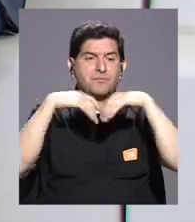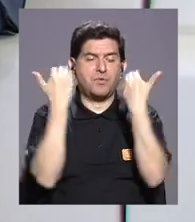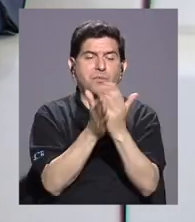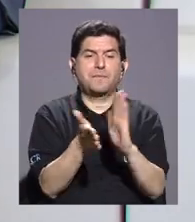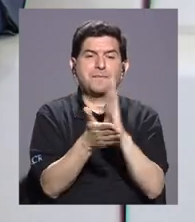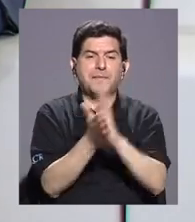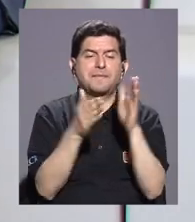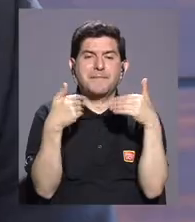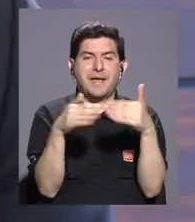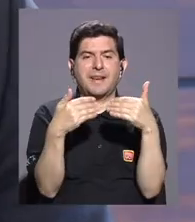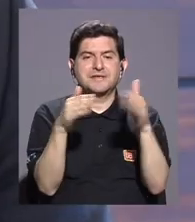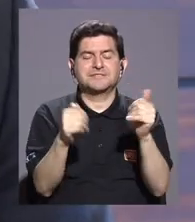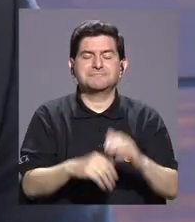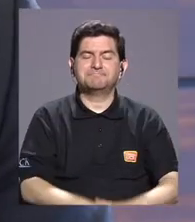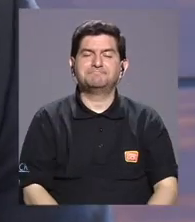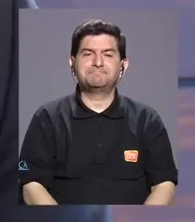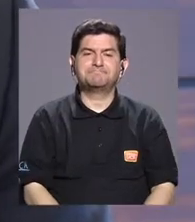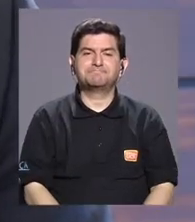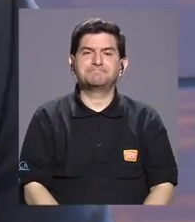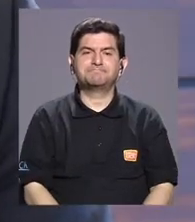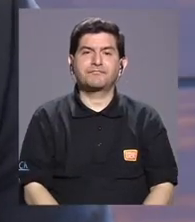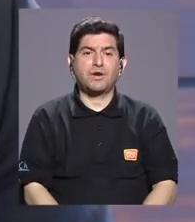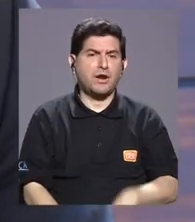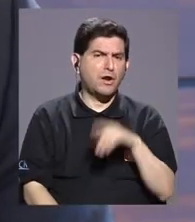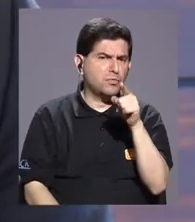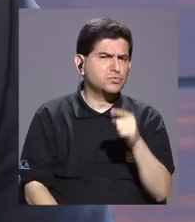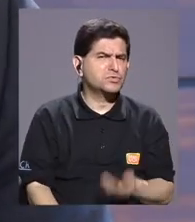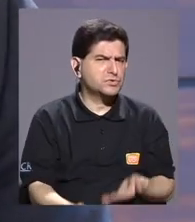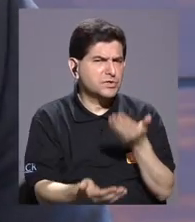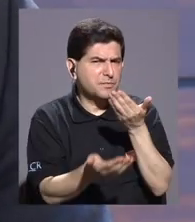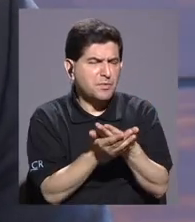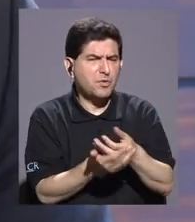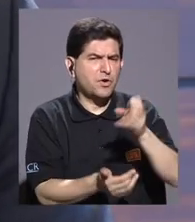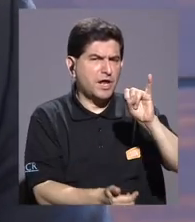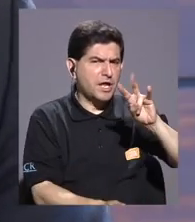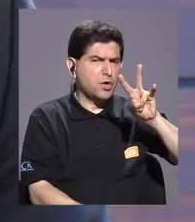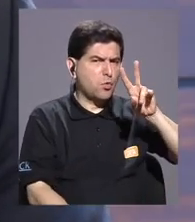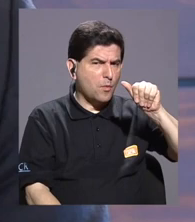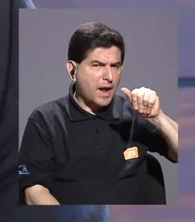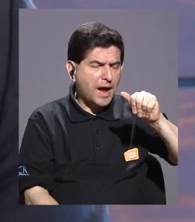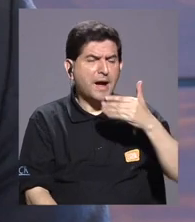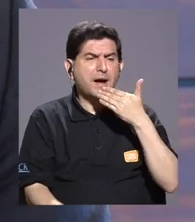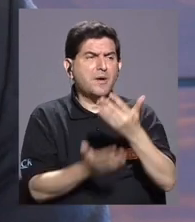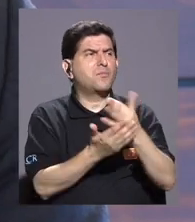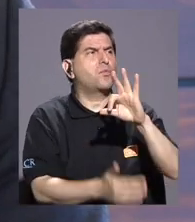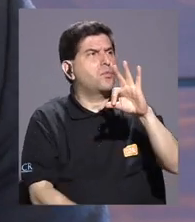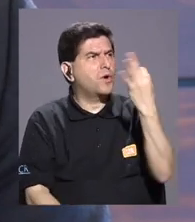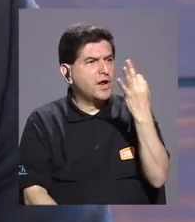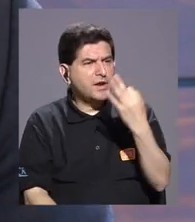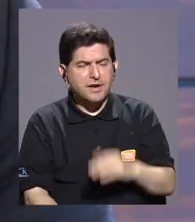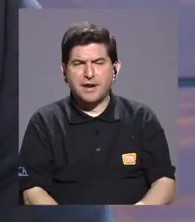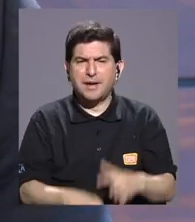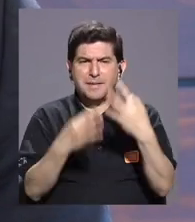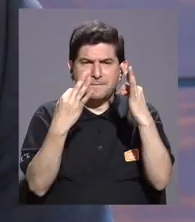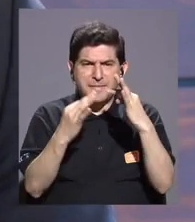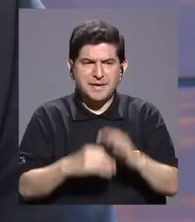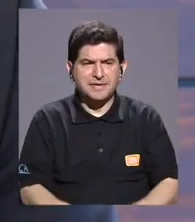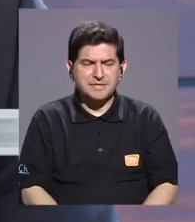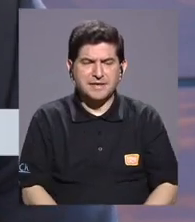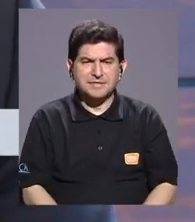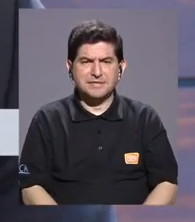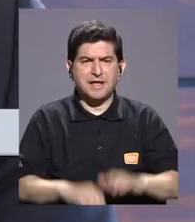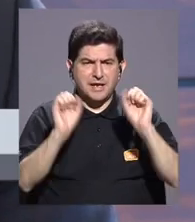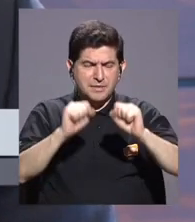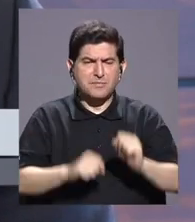Comisión de los Papeles de Panamá. Entonces usted de algún modo plantea también que el IVA es una buena forma para apretujar y